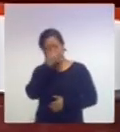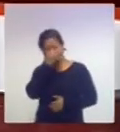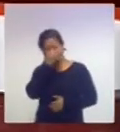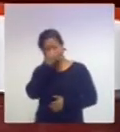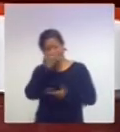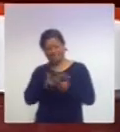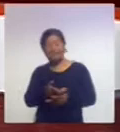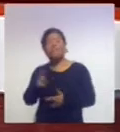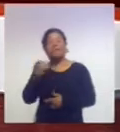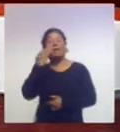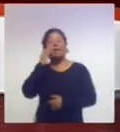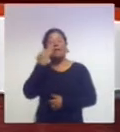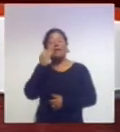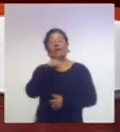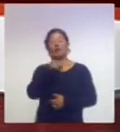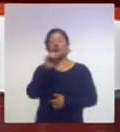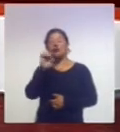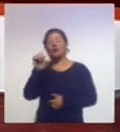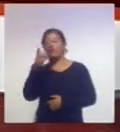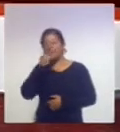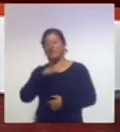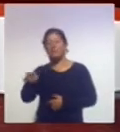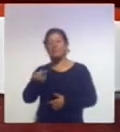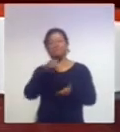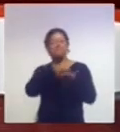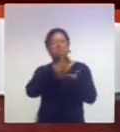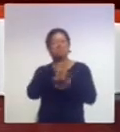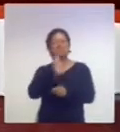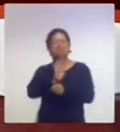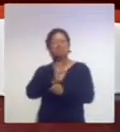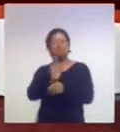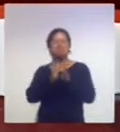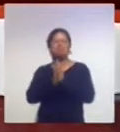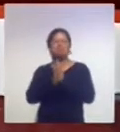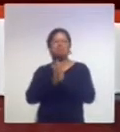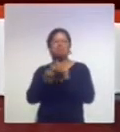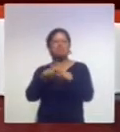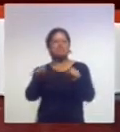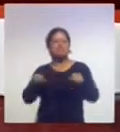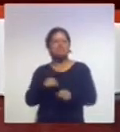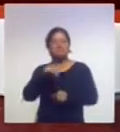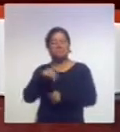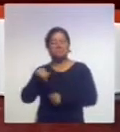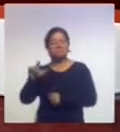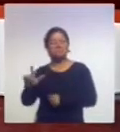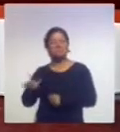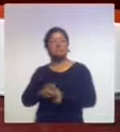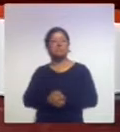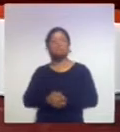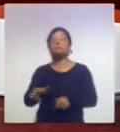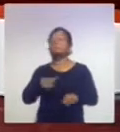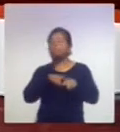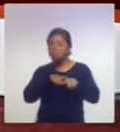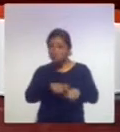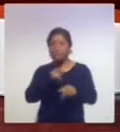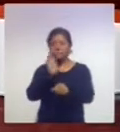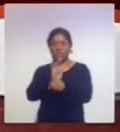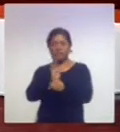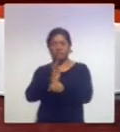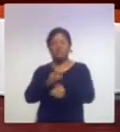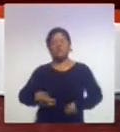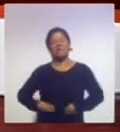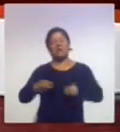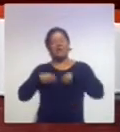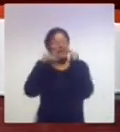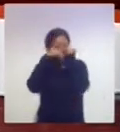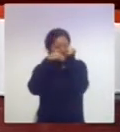Noel Bautista Suárez nos dice, ¿podrían mencionar la cartelera del cine Miguel en el IRA? Sigue todavía en cartelera la película La vida